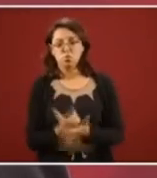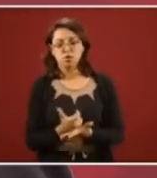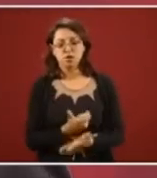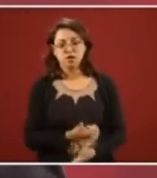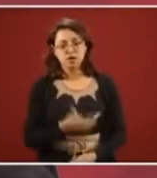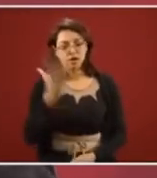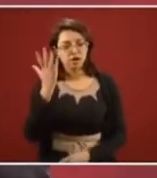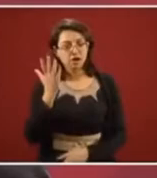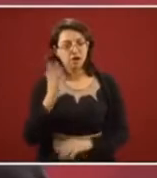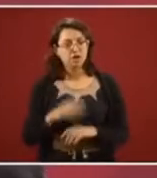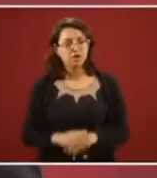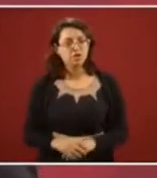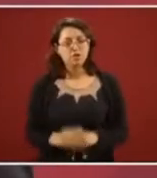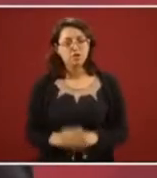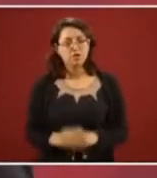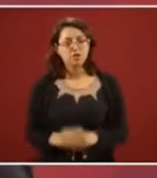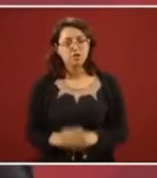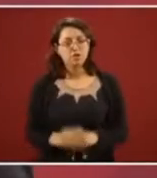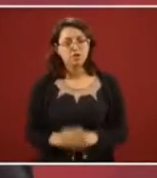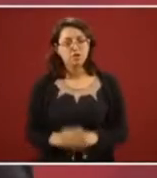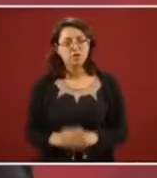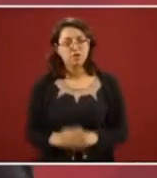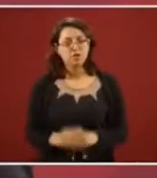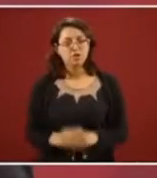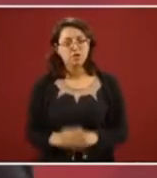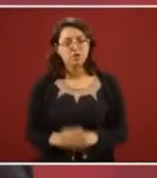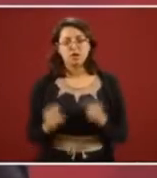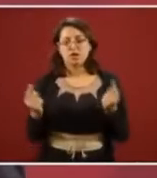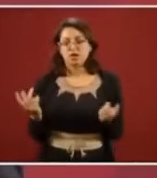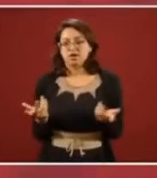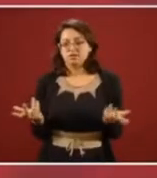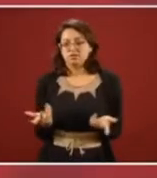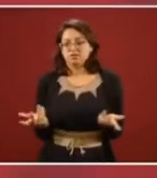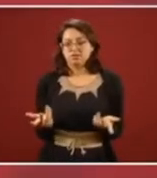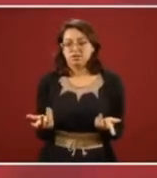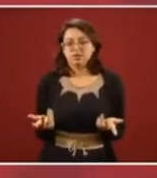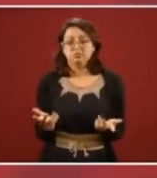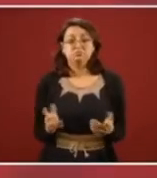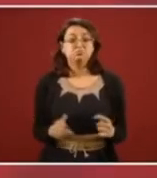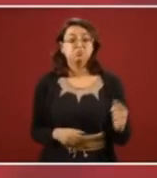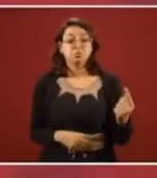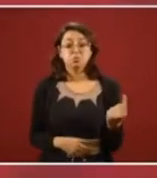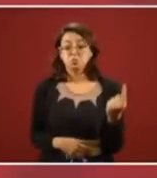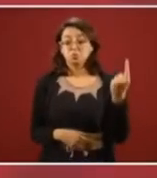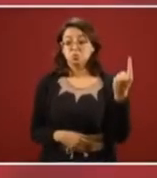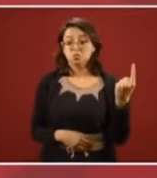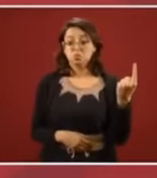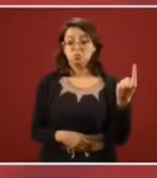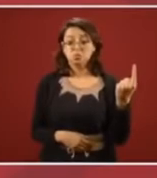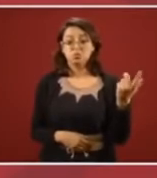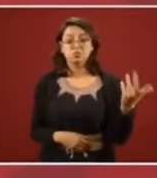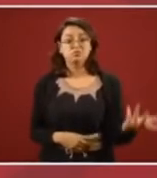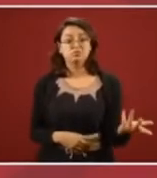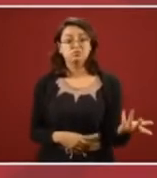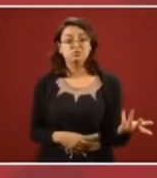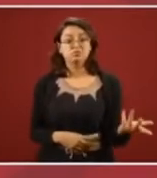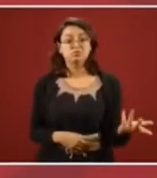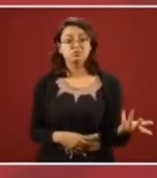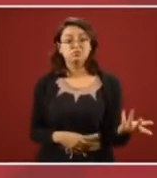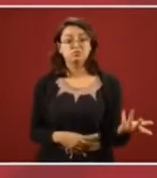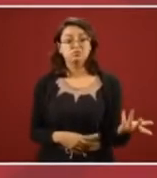entonces qué se puede hacer software que en vida y el de la concesión